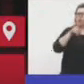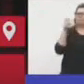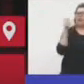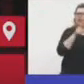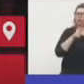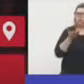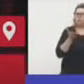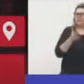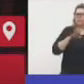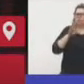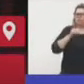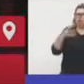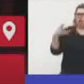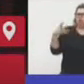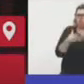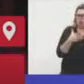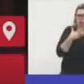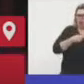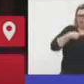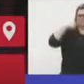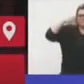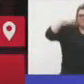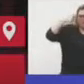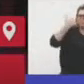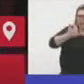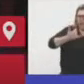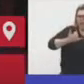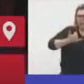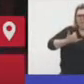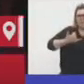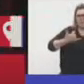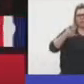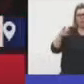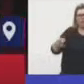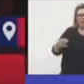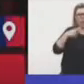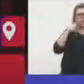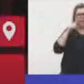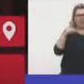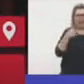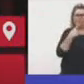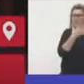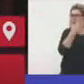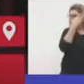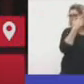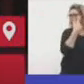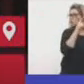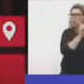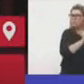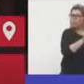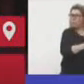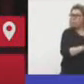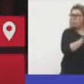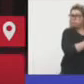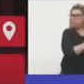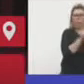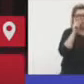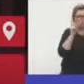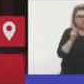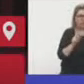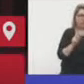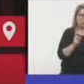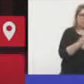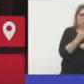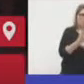uno tenga el espacio, para que cada uno pueda presentar su propuesta, para que cada uno pueda ofrecerle a la ciudadanía lo que sea mejor